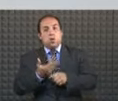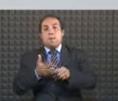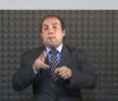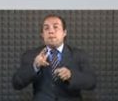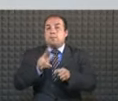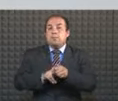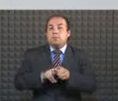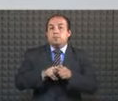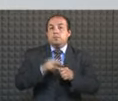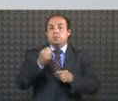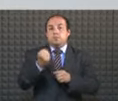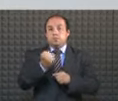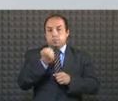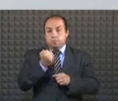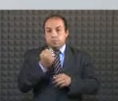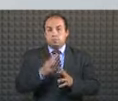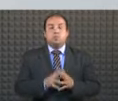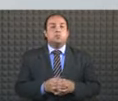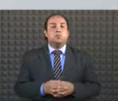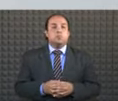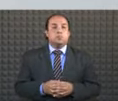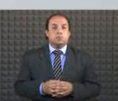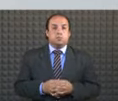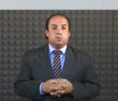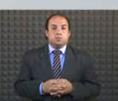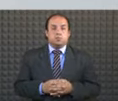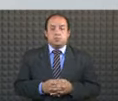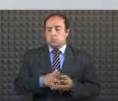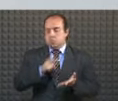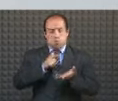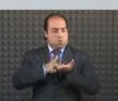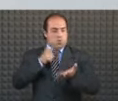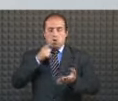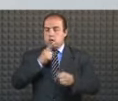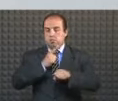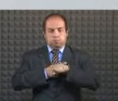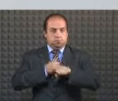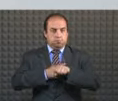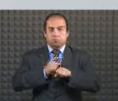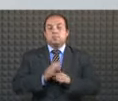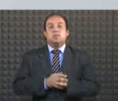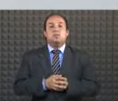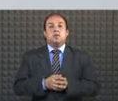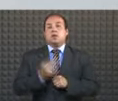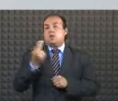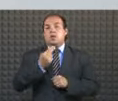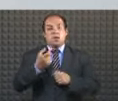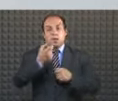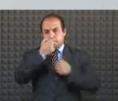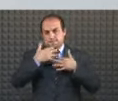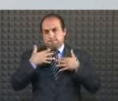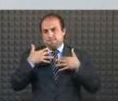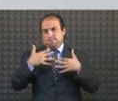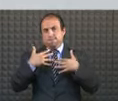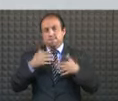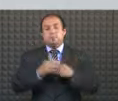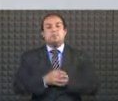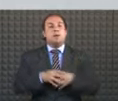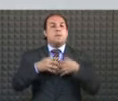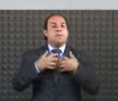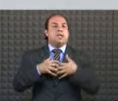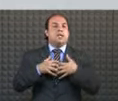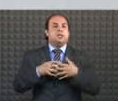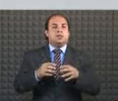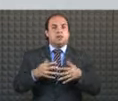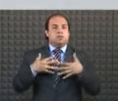que afortunadamente no están graves, no requieren ventilación invasiva, mecánica